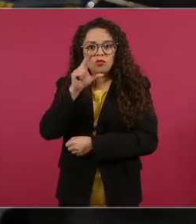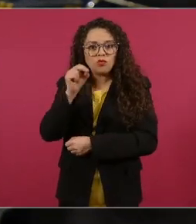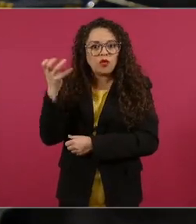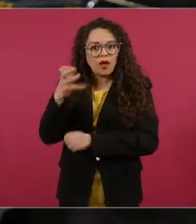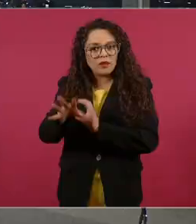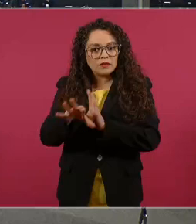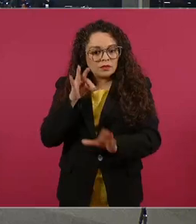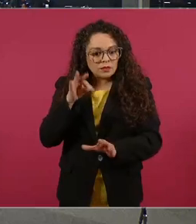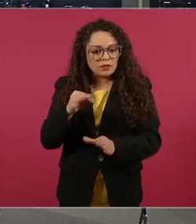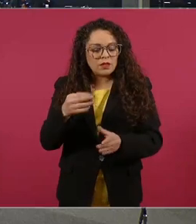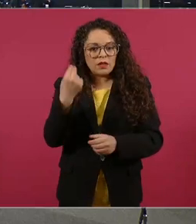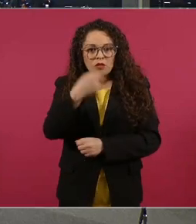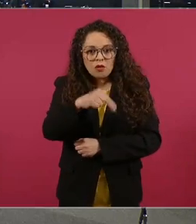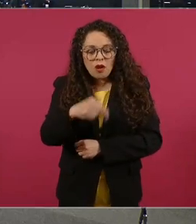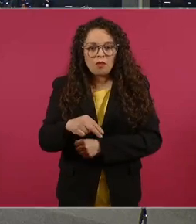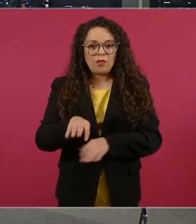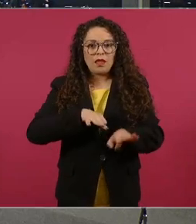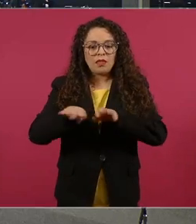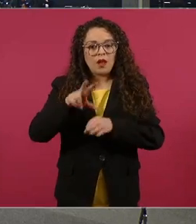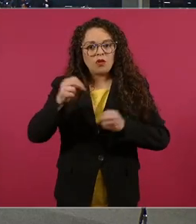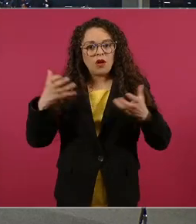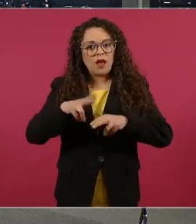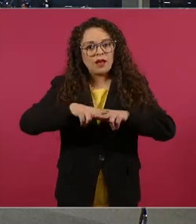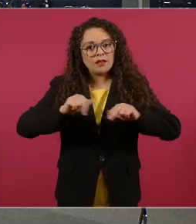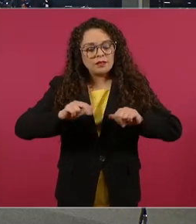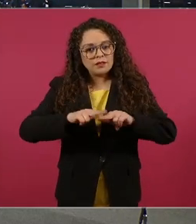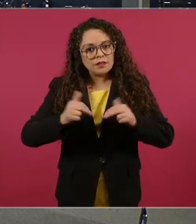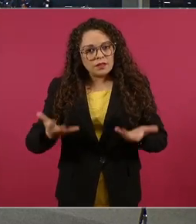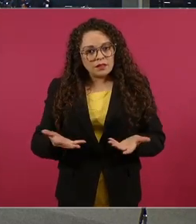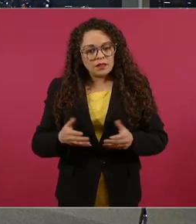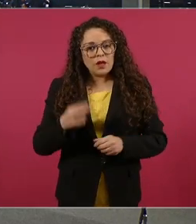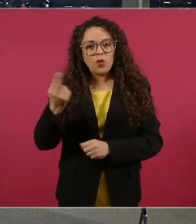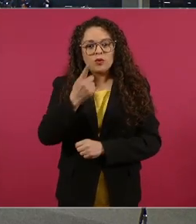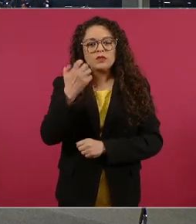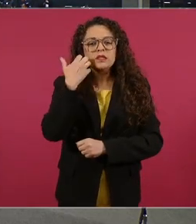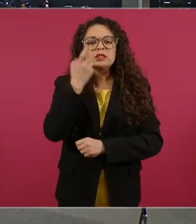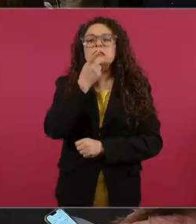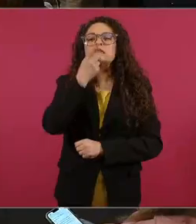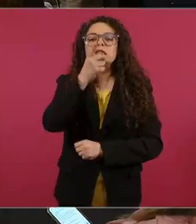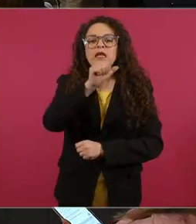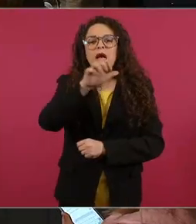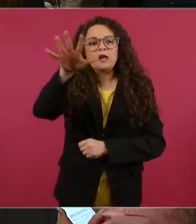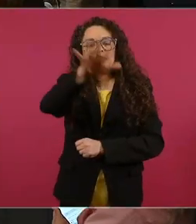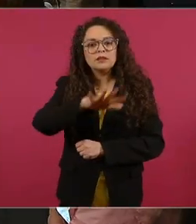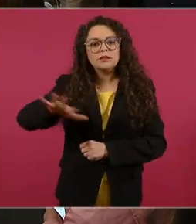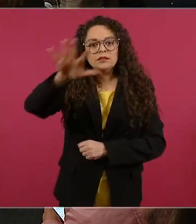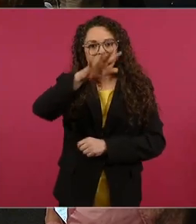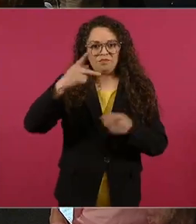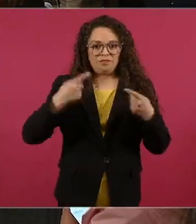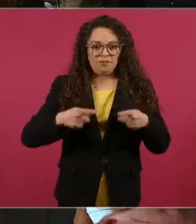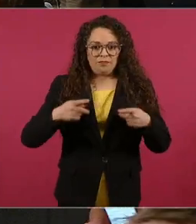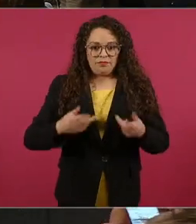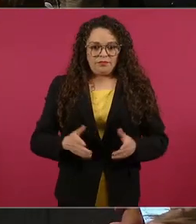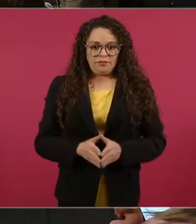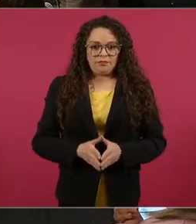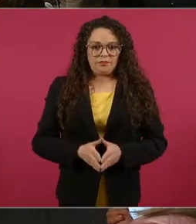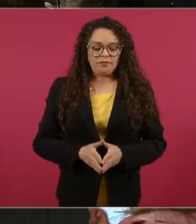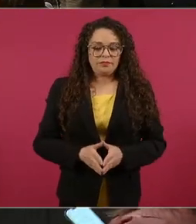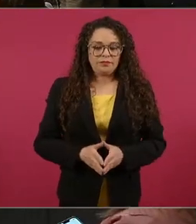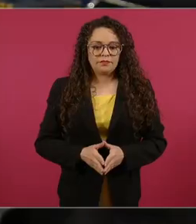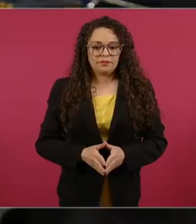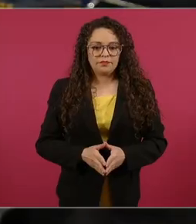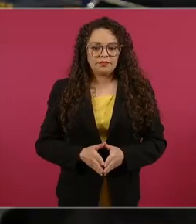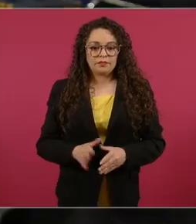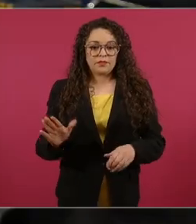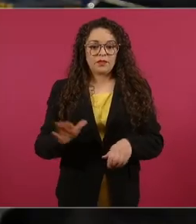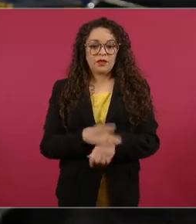usted pone de aclarar los casos? ¿Cómo asume esta cuota de humillación hacia el final de